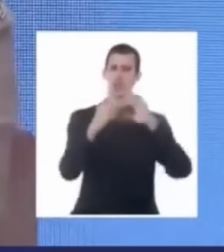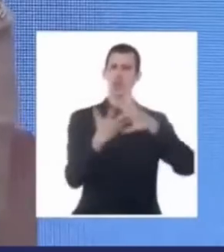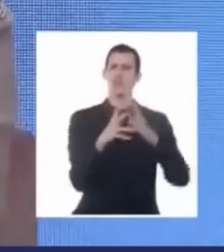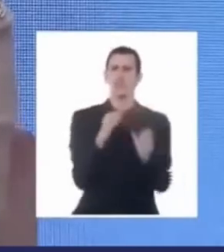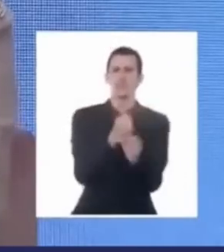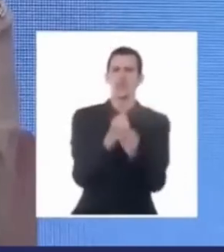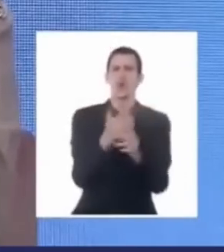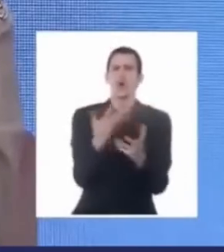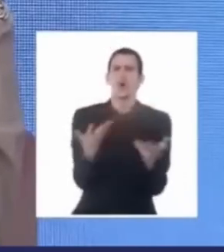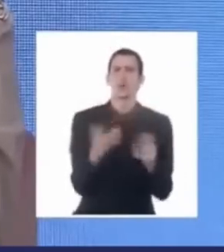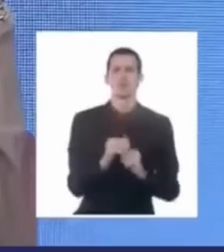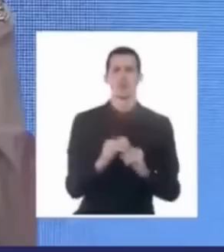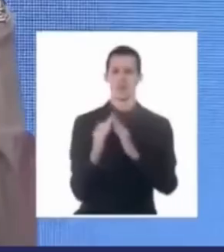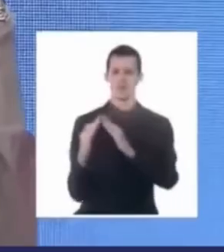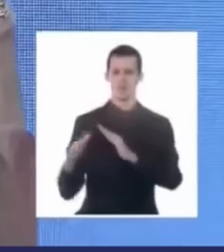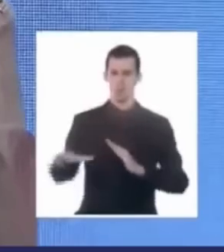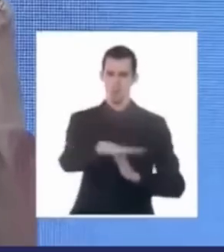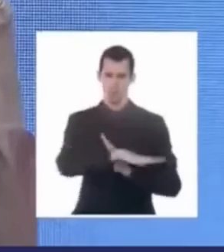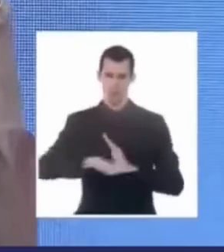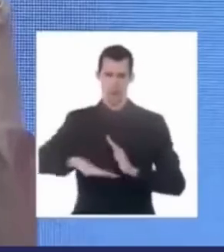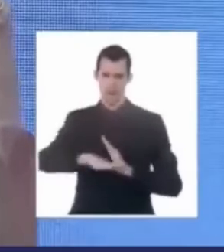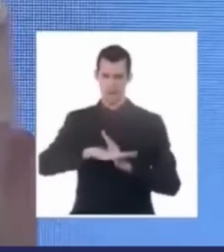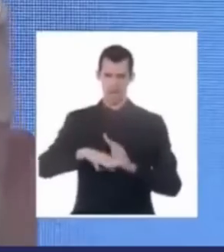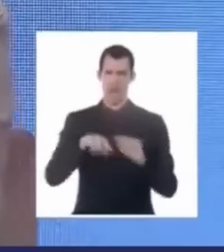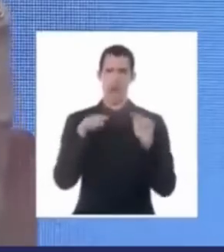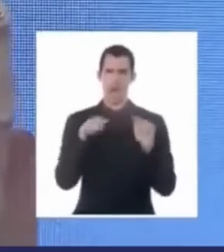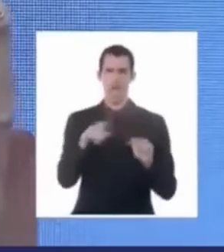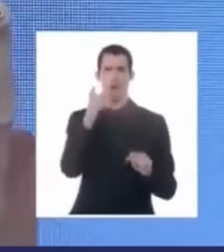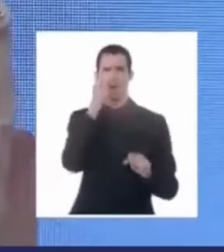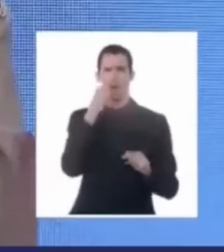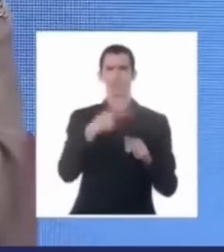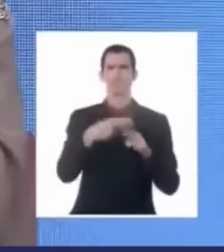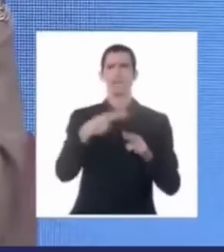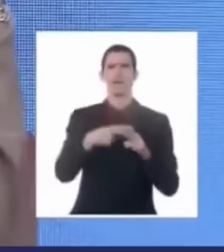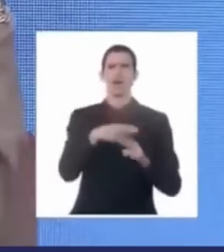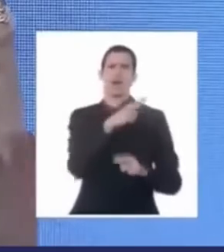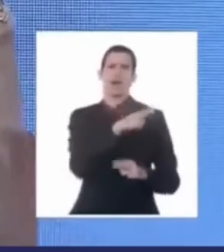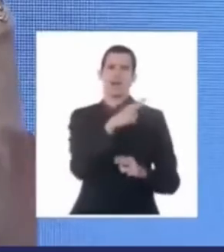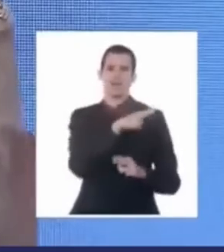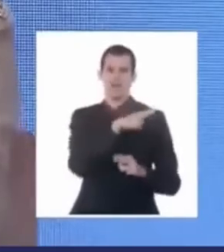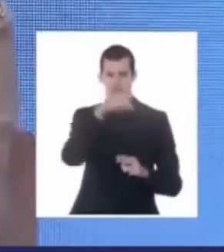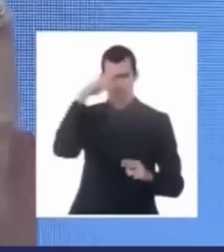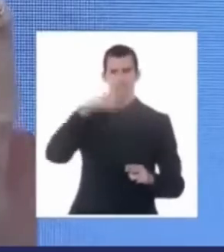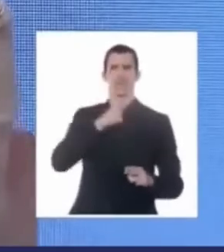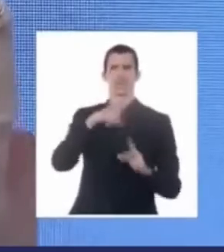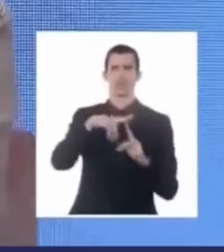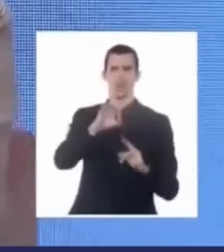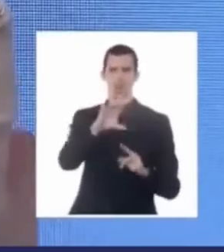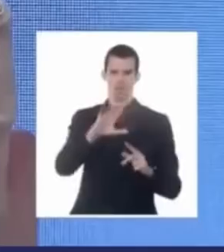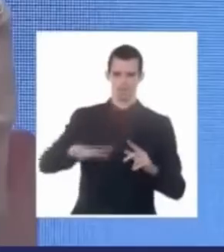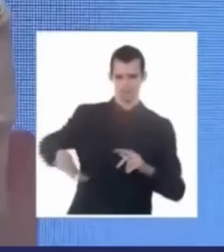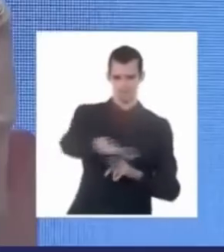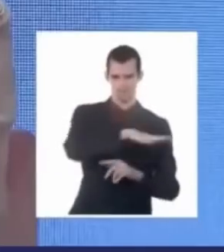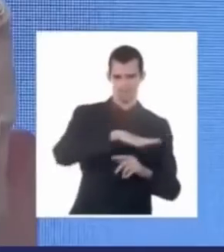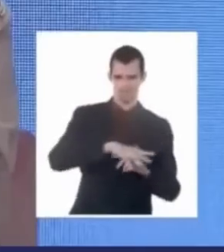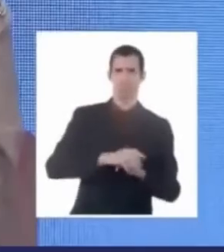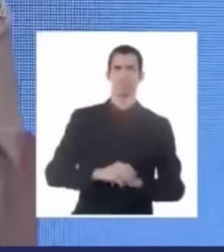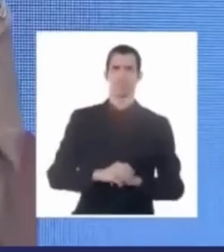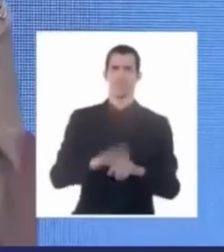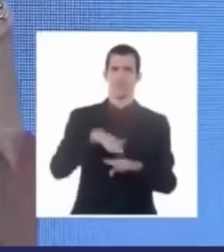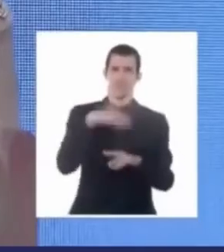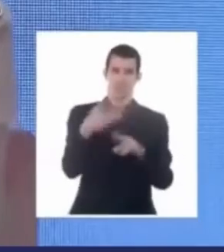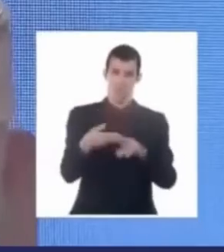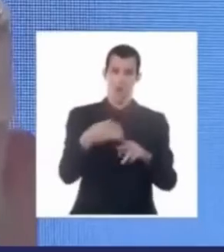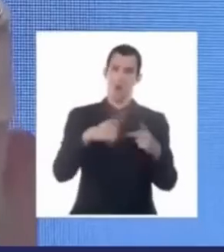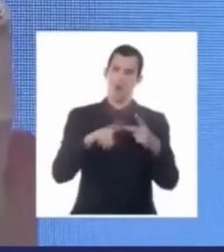el sistema de vigilancia y patrullaje lo que normalmente la población conoce como la patrulla los caballitos decir la motorizada y los